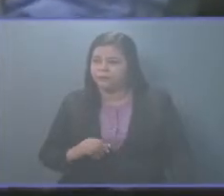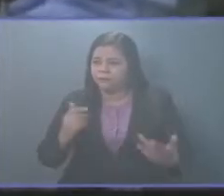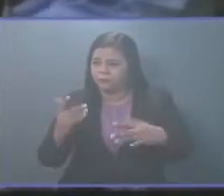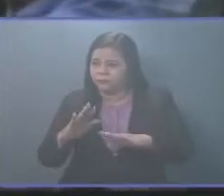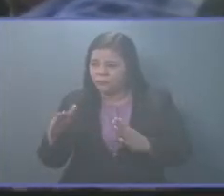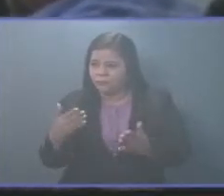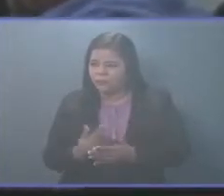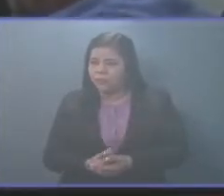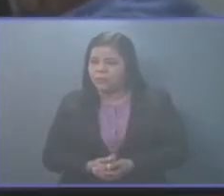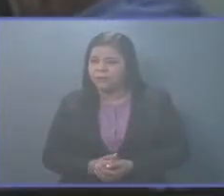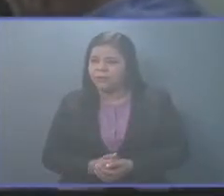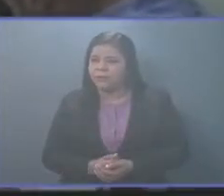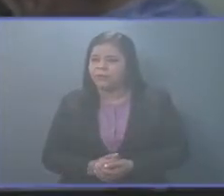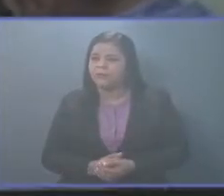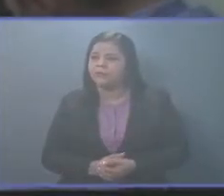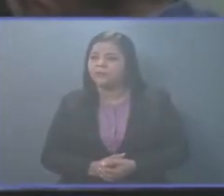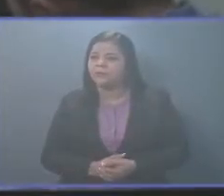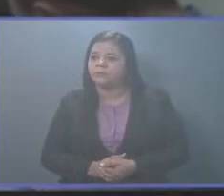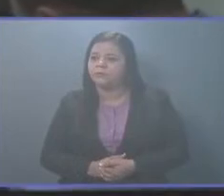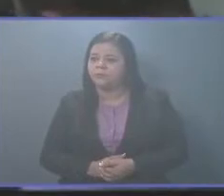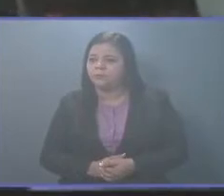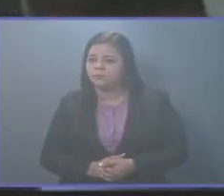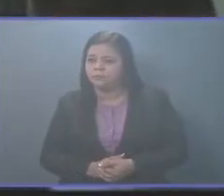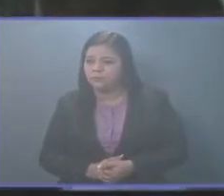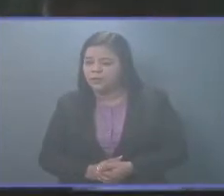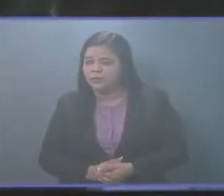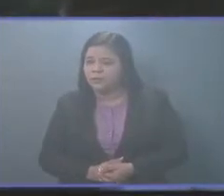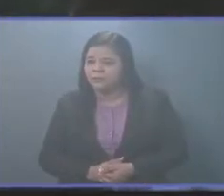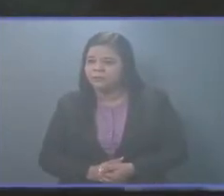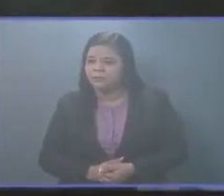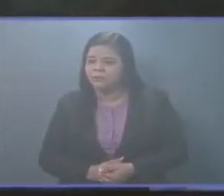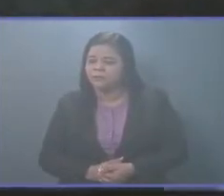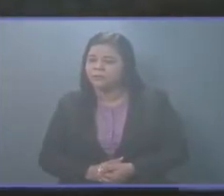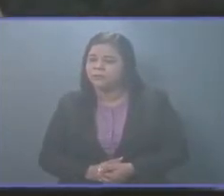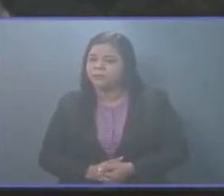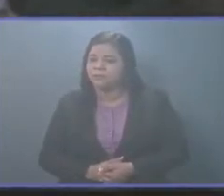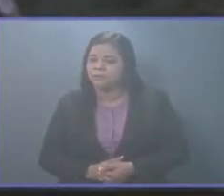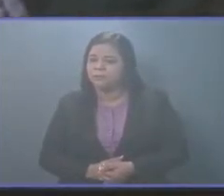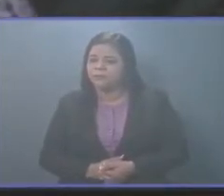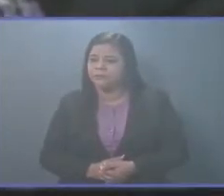muchísimas gracias por la presentación.